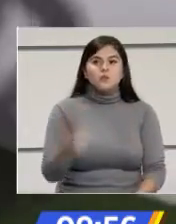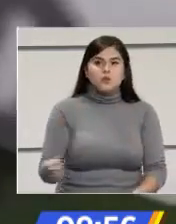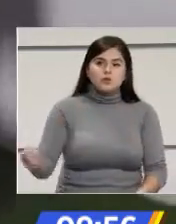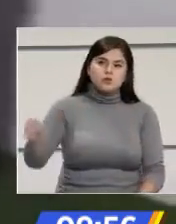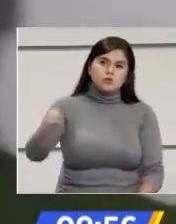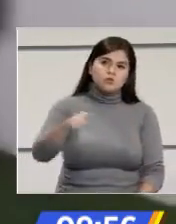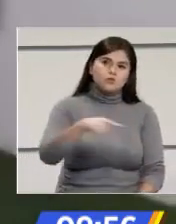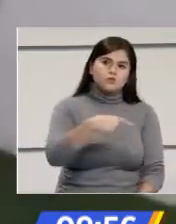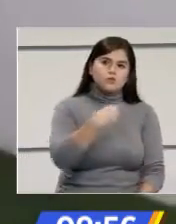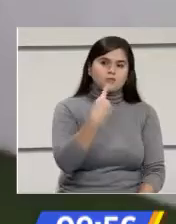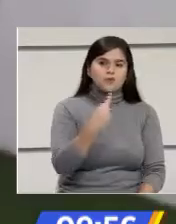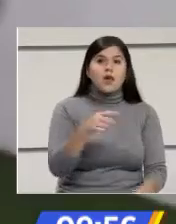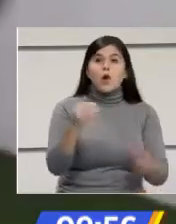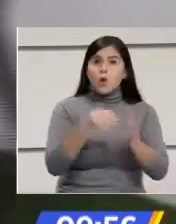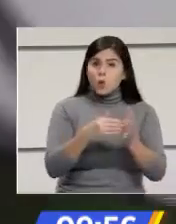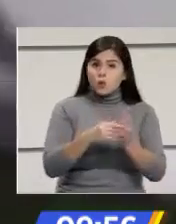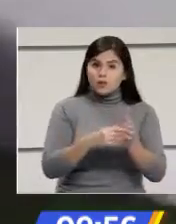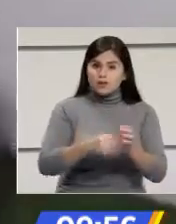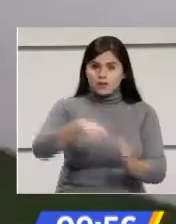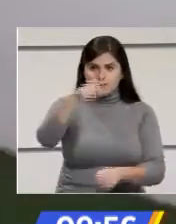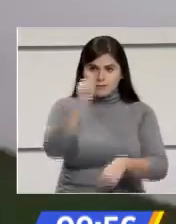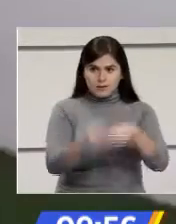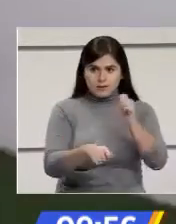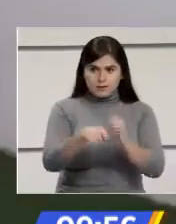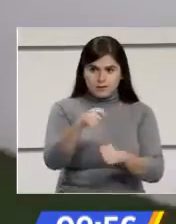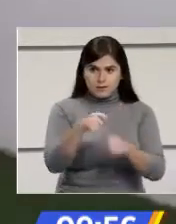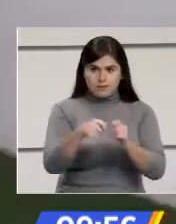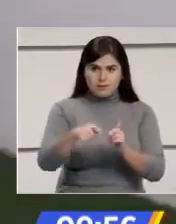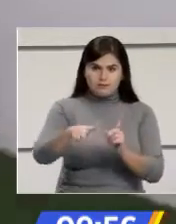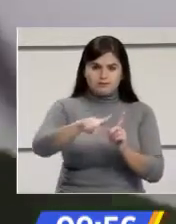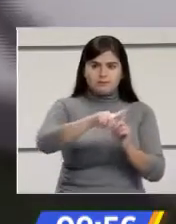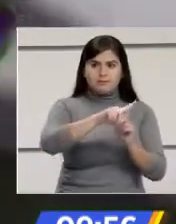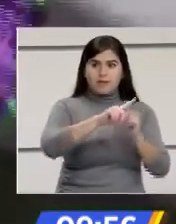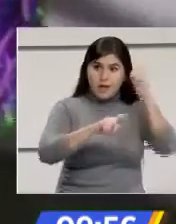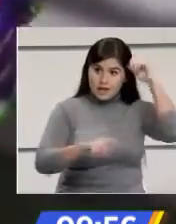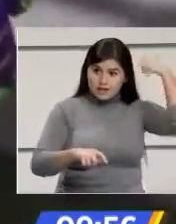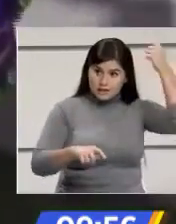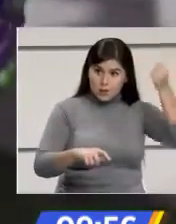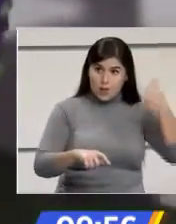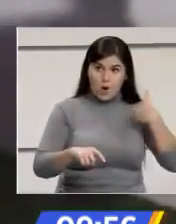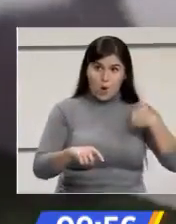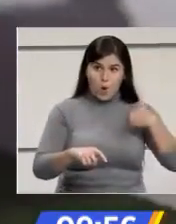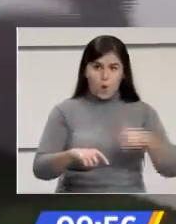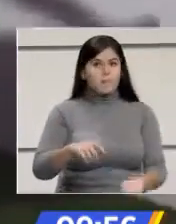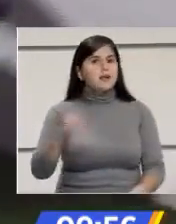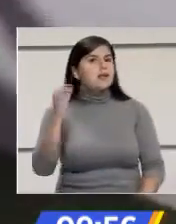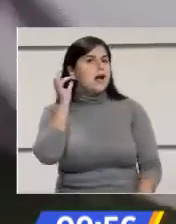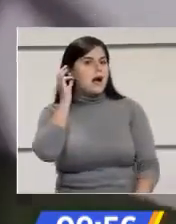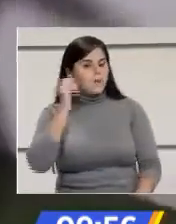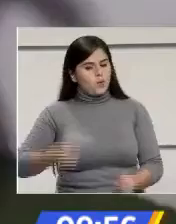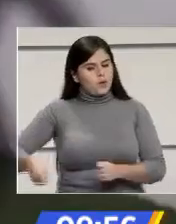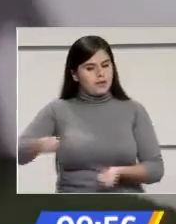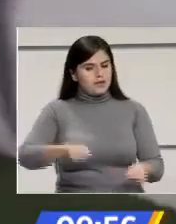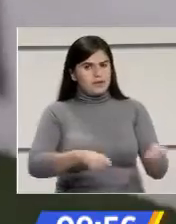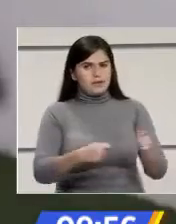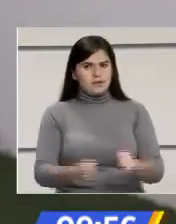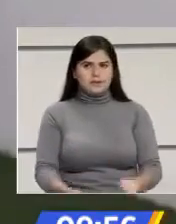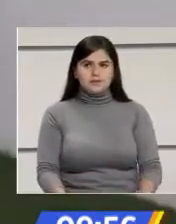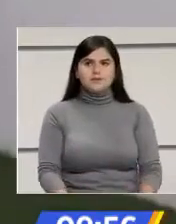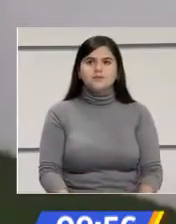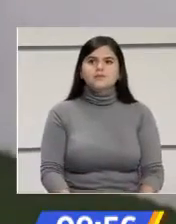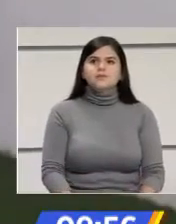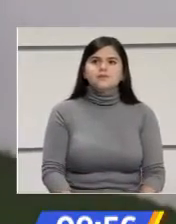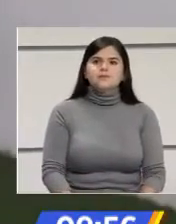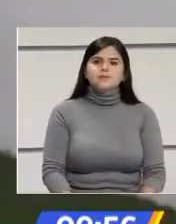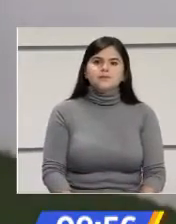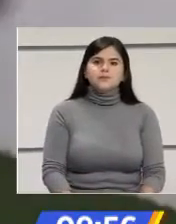y sombrero, pam, pam, pam, hacia el otro lado, amigos, allá en casita también, okay, que se puedan hacer aquí, voltear. Este